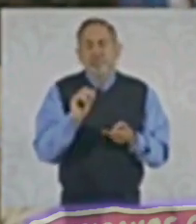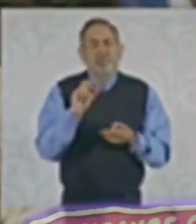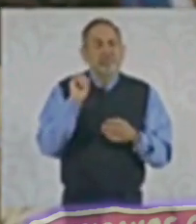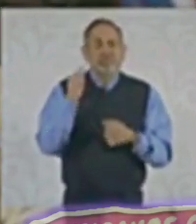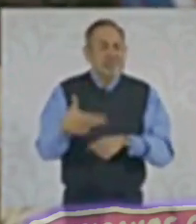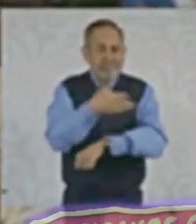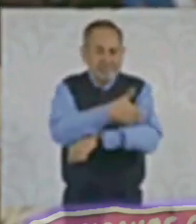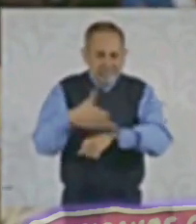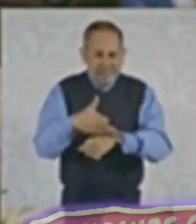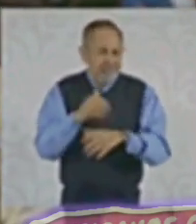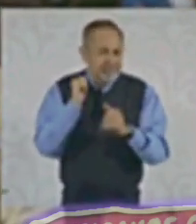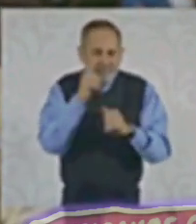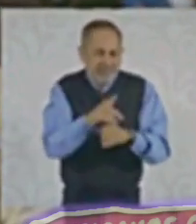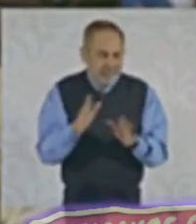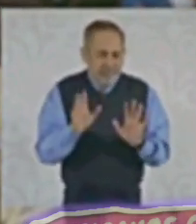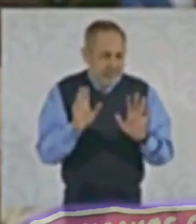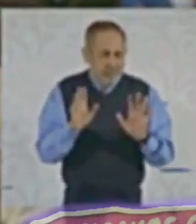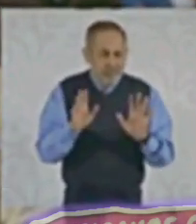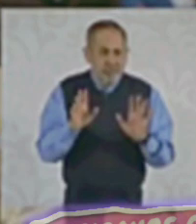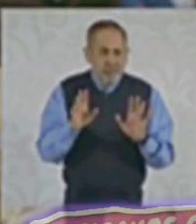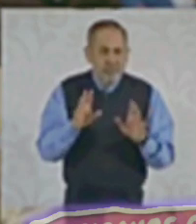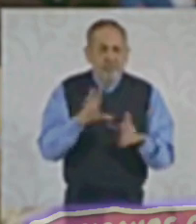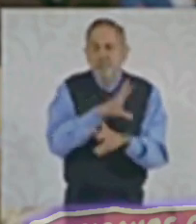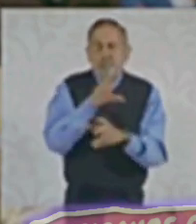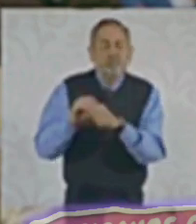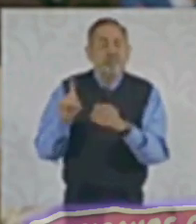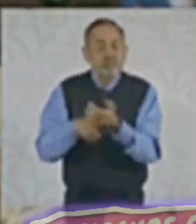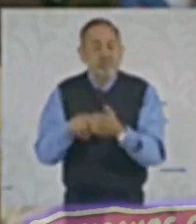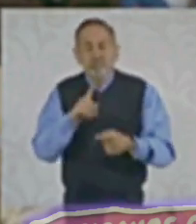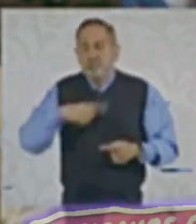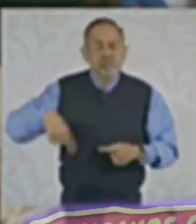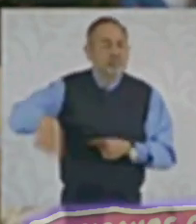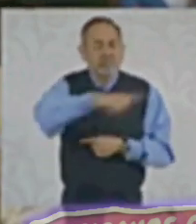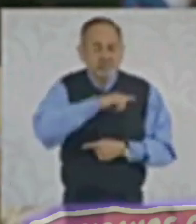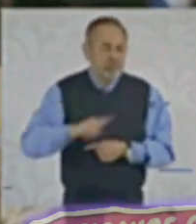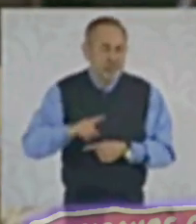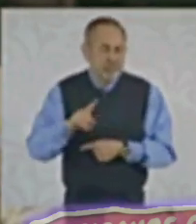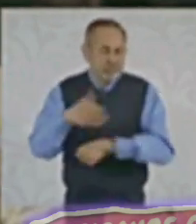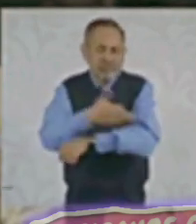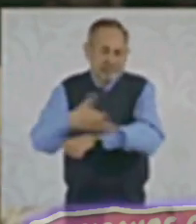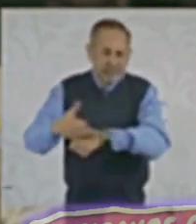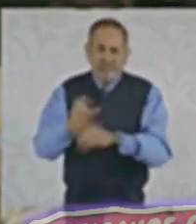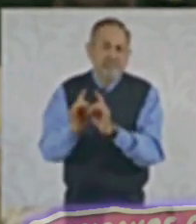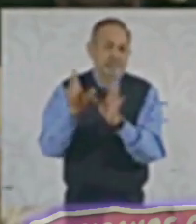familiares y que vienen involucrando también pues realmente a toda la familia por igual.